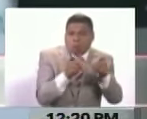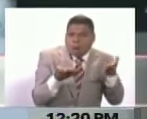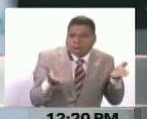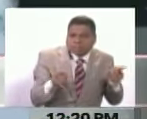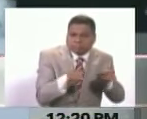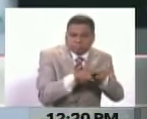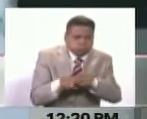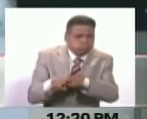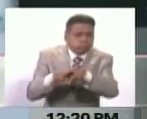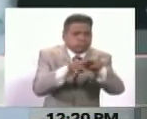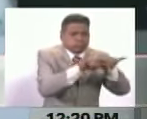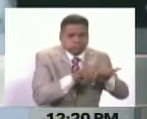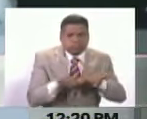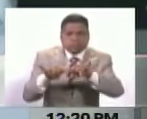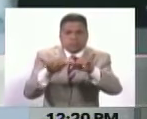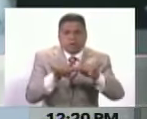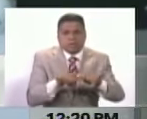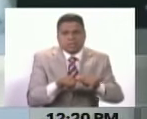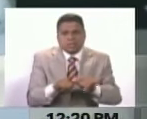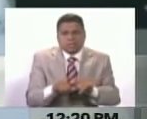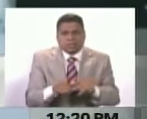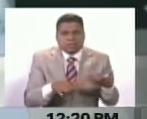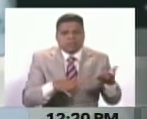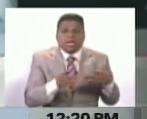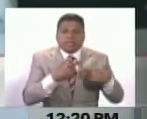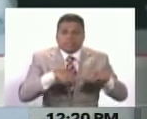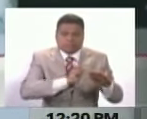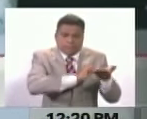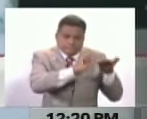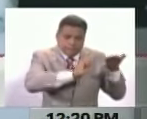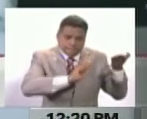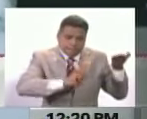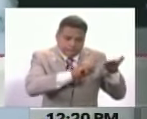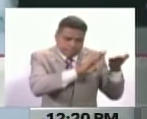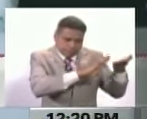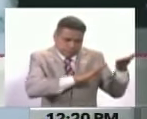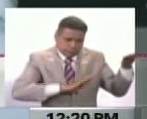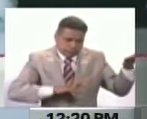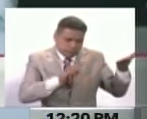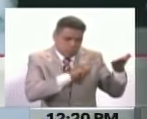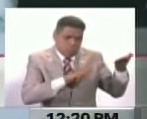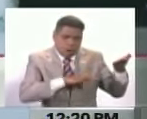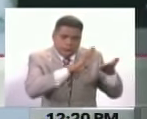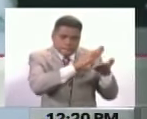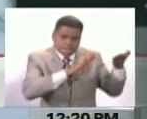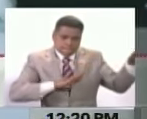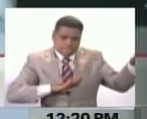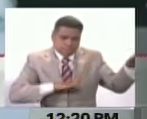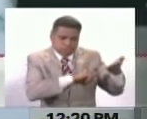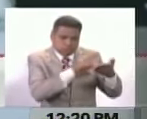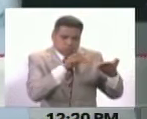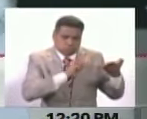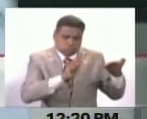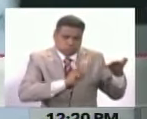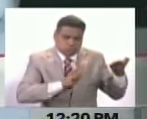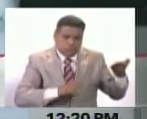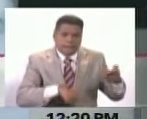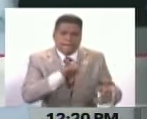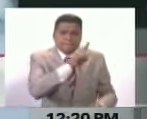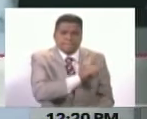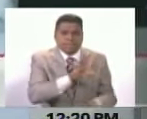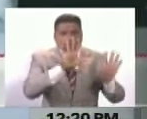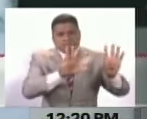Esto es lo que se identificó en Bandung en 1955, luego en Belgrado, en la primera cumbre, y sucesivamente